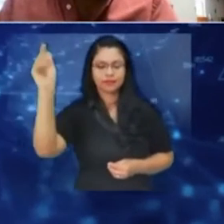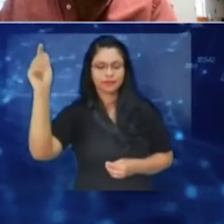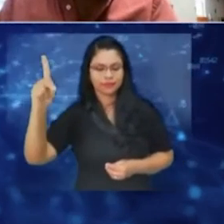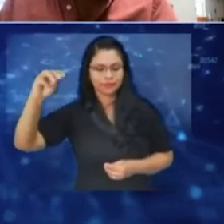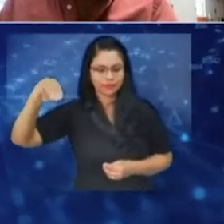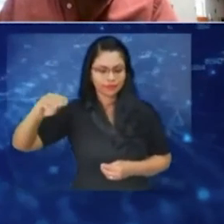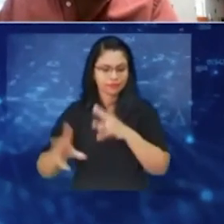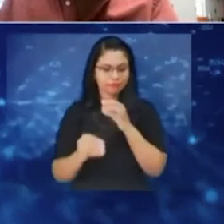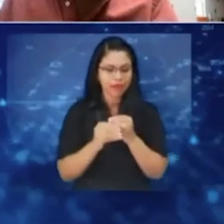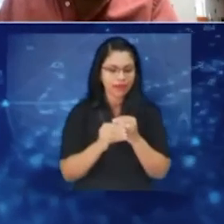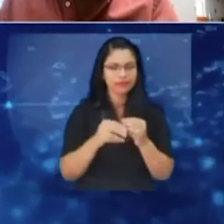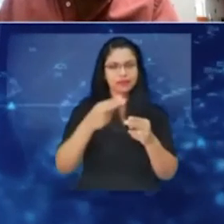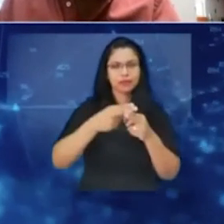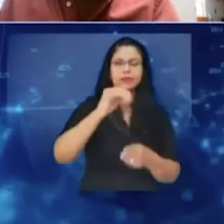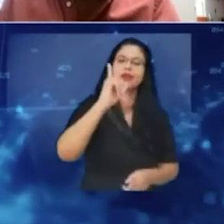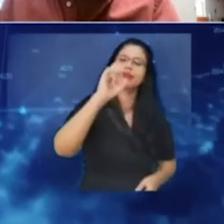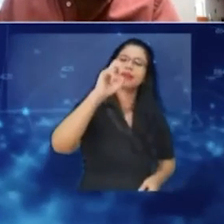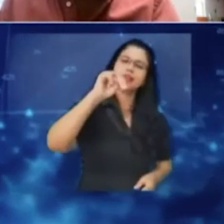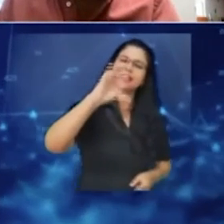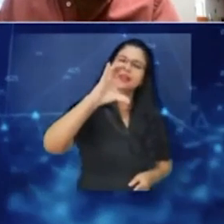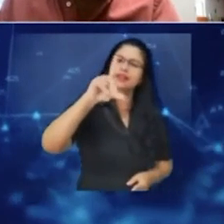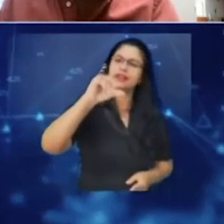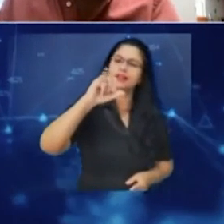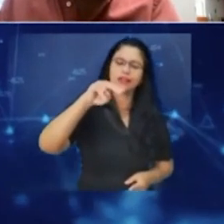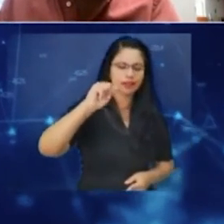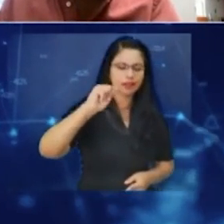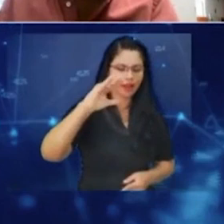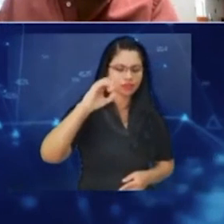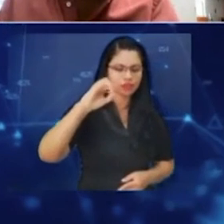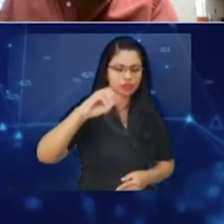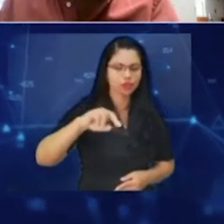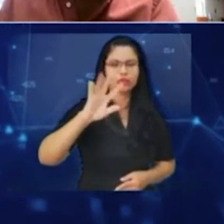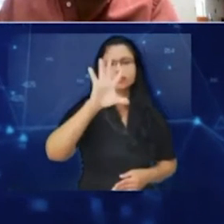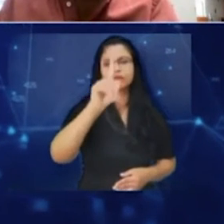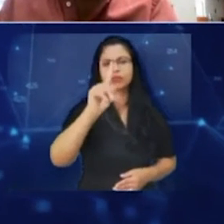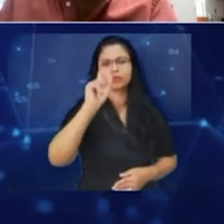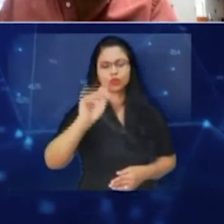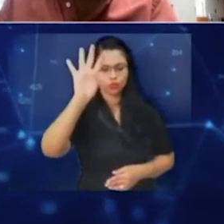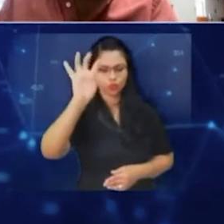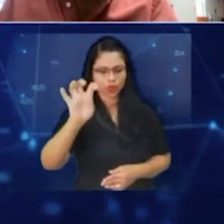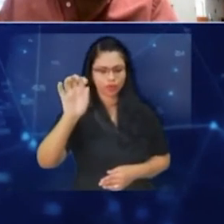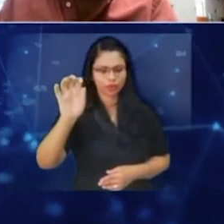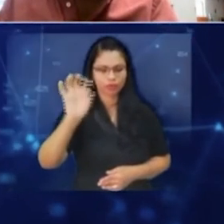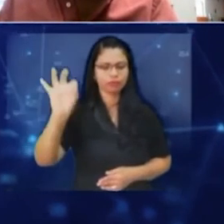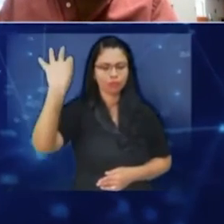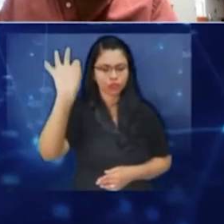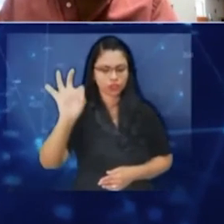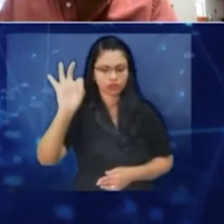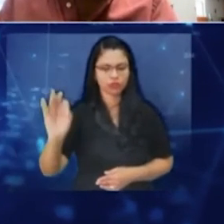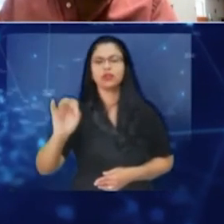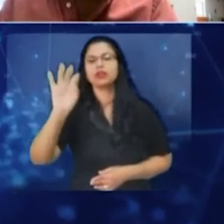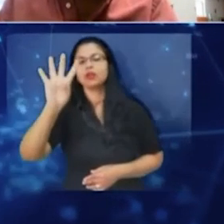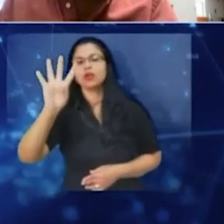y 33 grados. Vamos a cubrir de latitudes de 56 grados